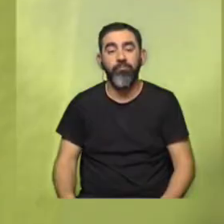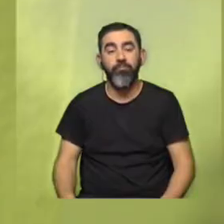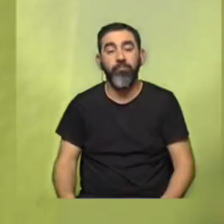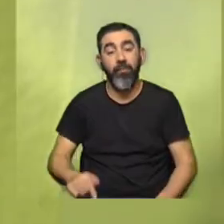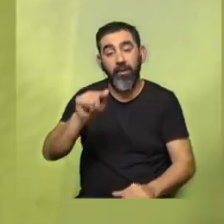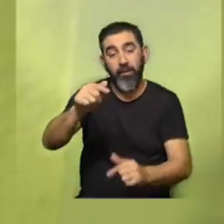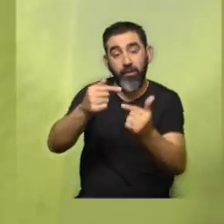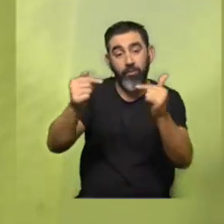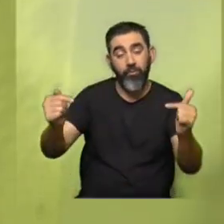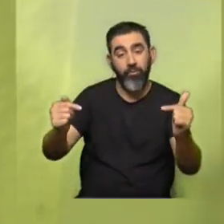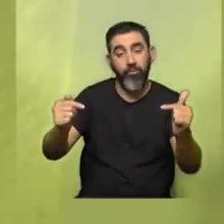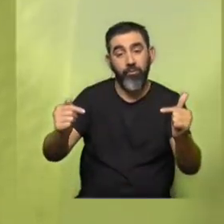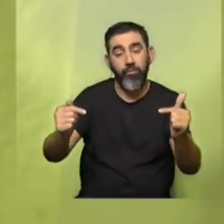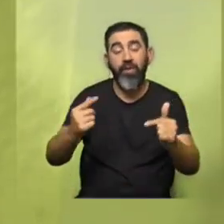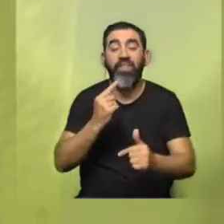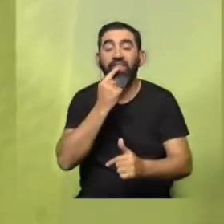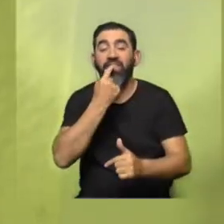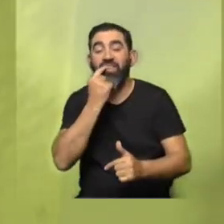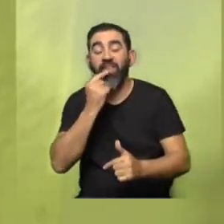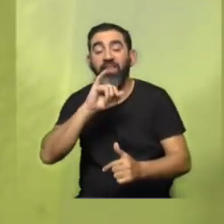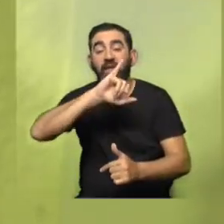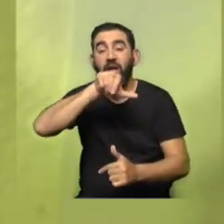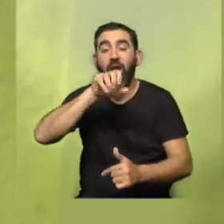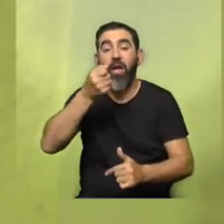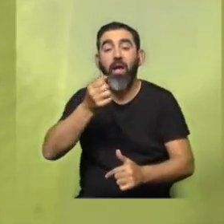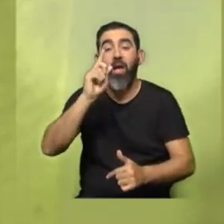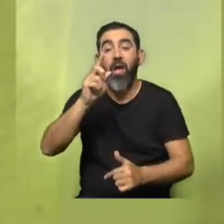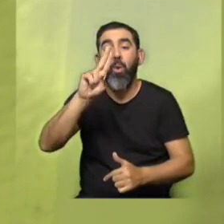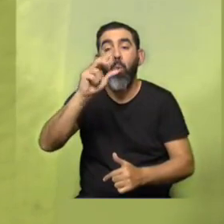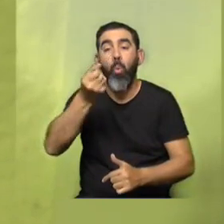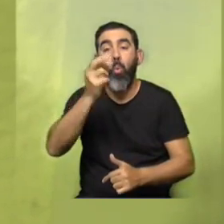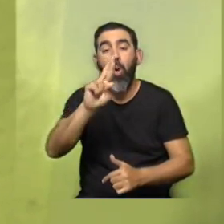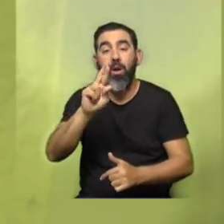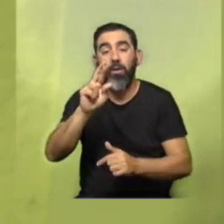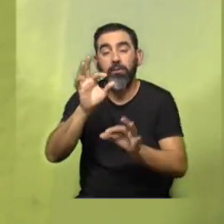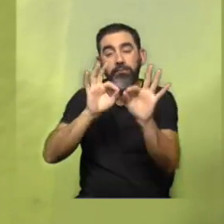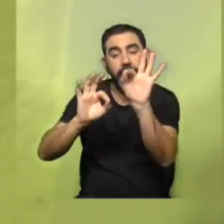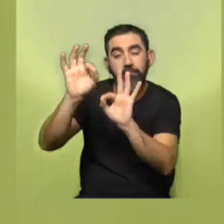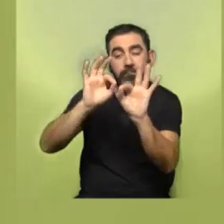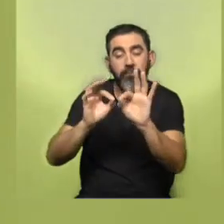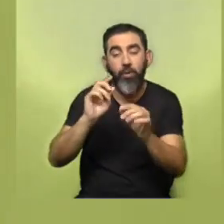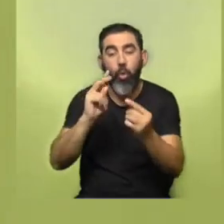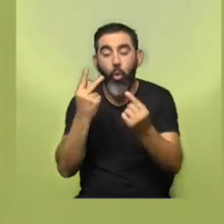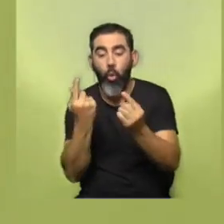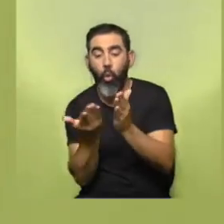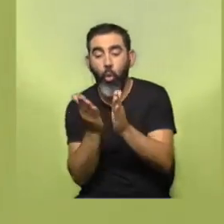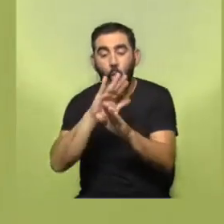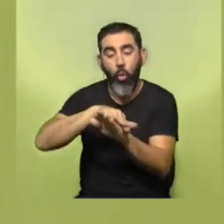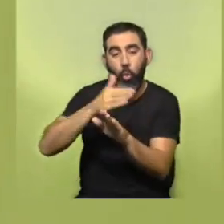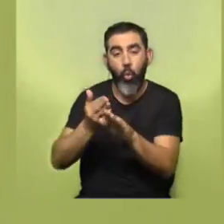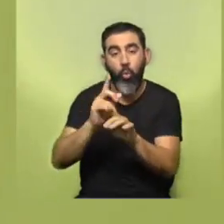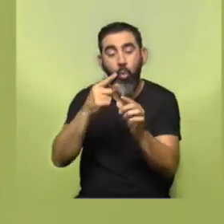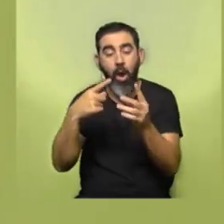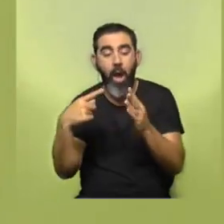Esta pieza es un diente de jaguar, un colmillo que fue decorado en ambas caras y tiene una